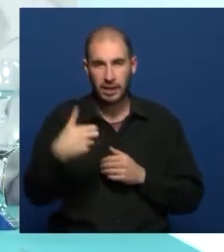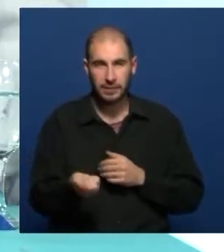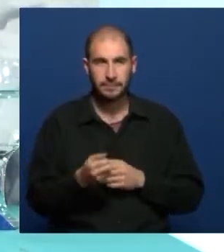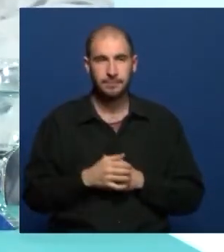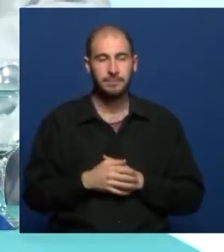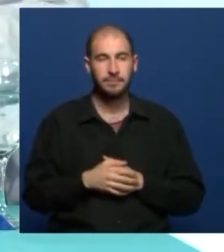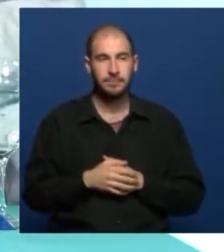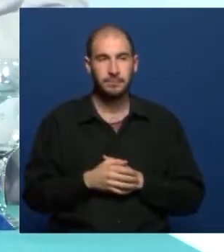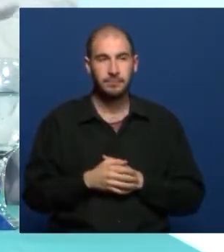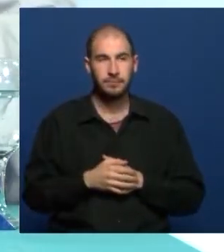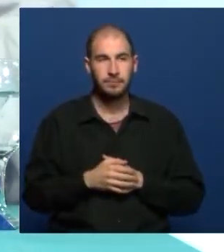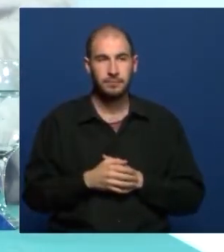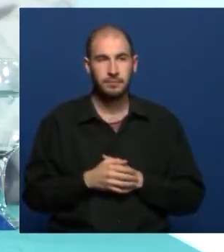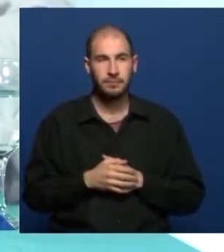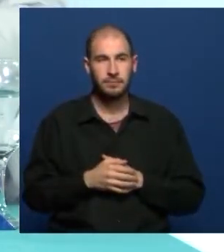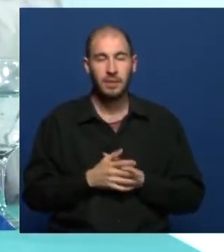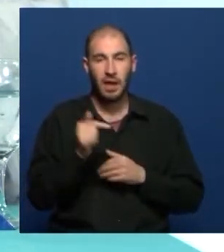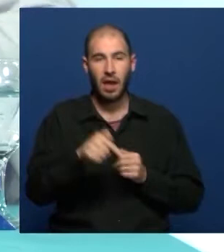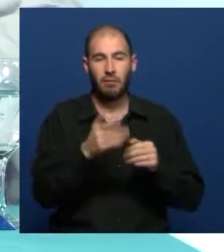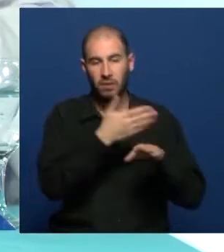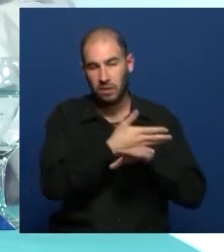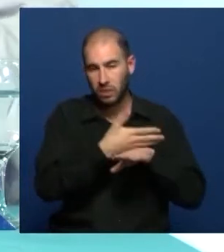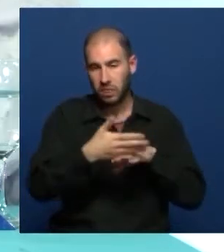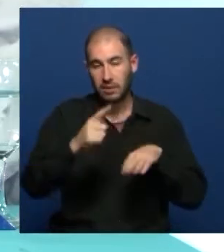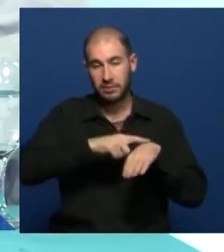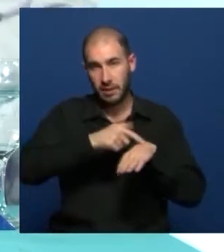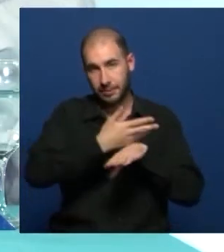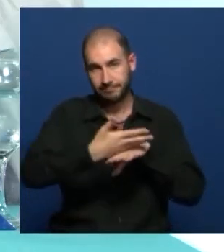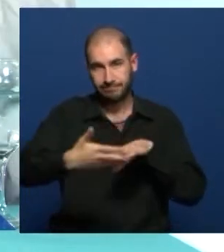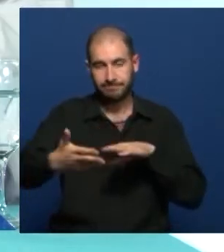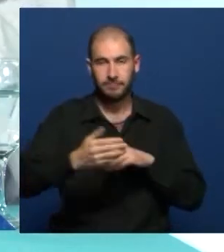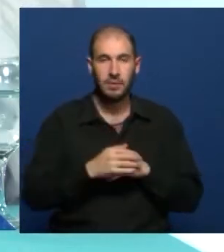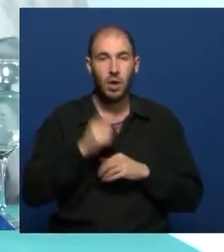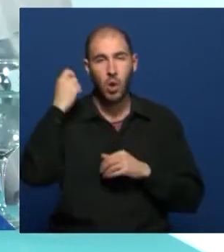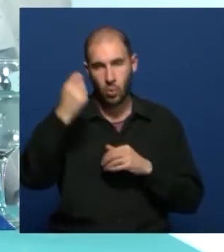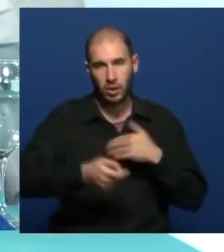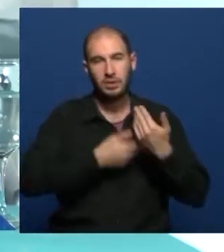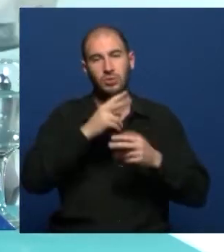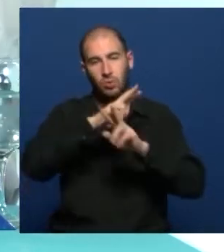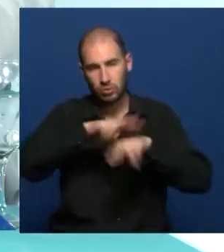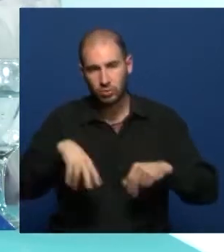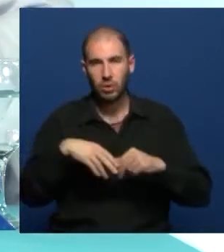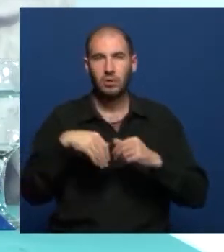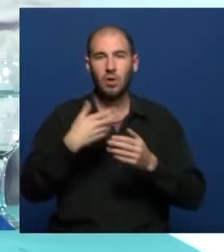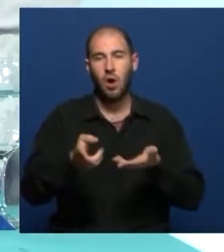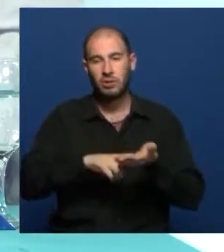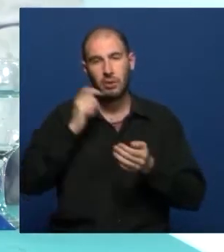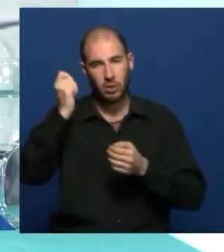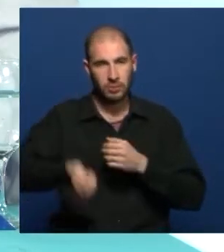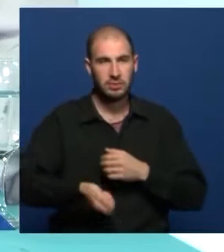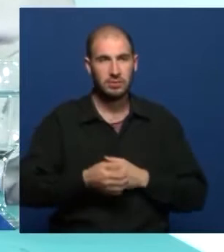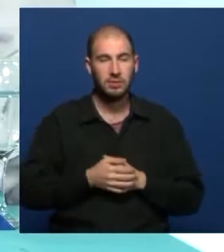en ese itinerario digamos de tiempo que transcurrió el juicio la anulación y la realización del juicio